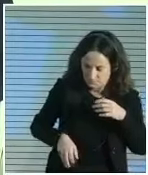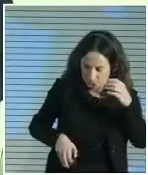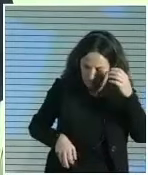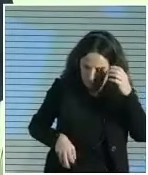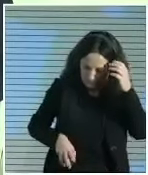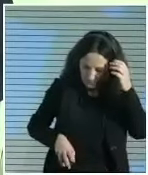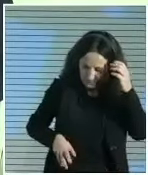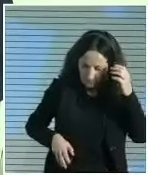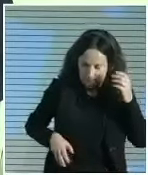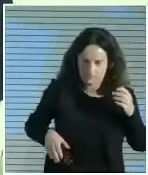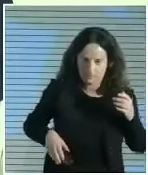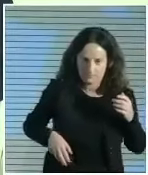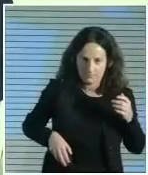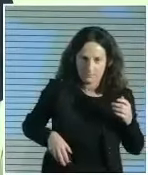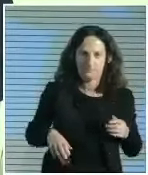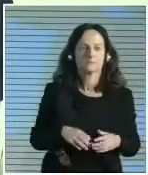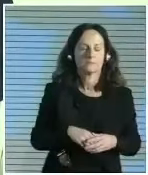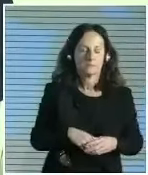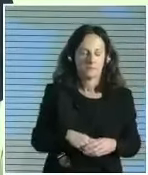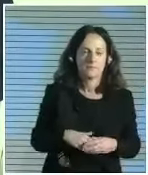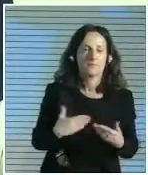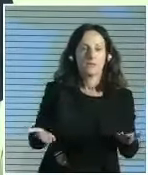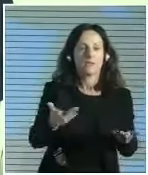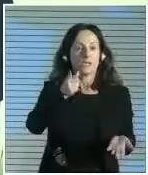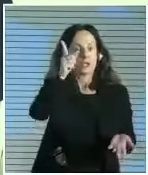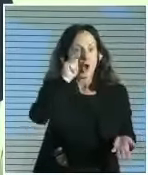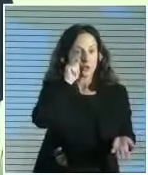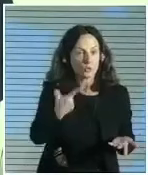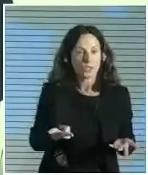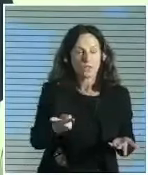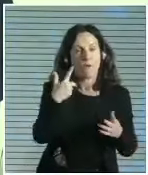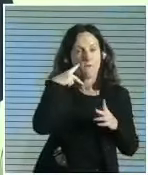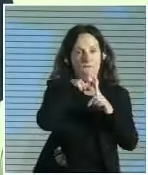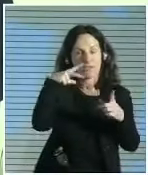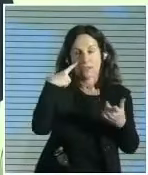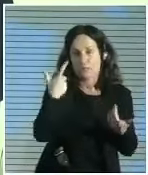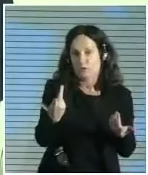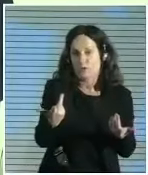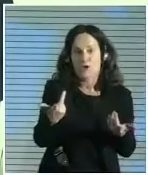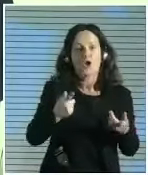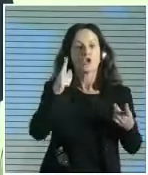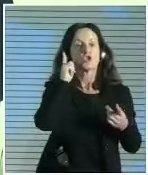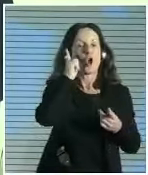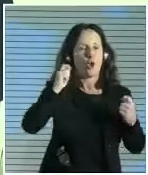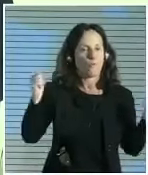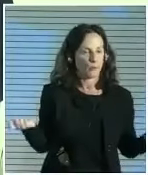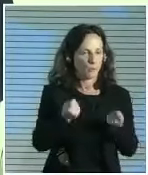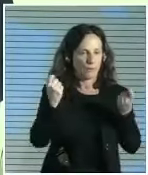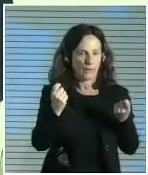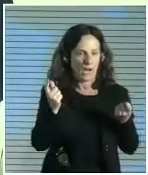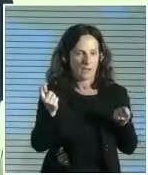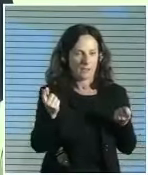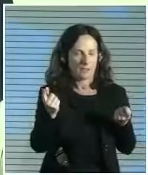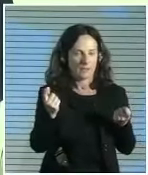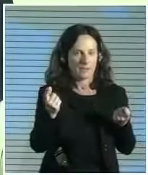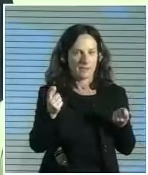entendido solo turismo, y cuando es solo turismo, es una visión promocional normalmente. No es una visión de gestión